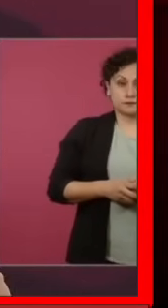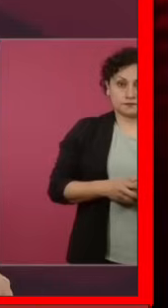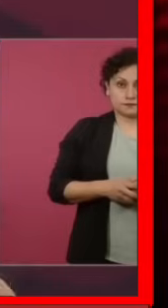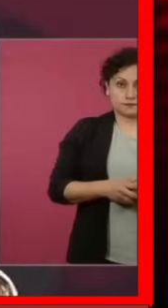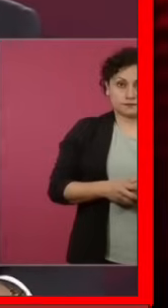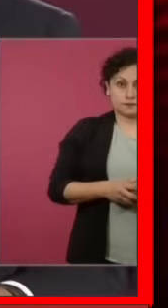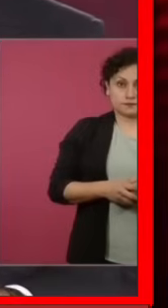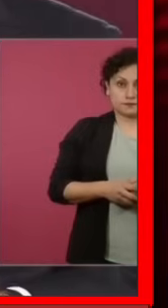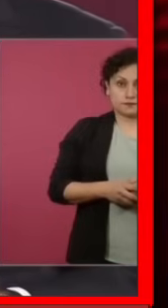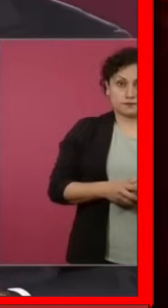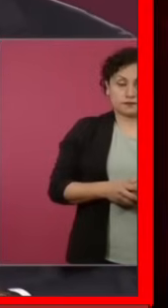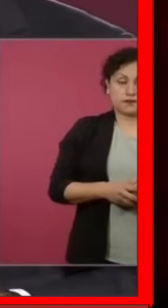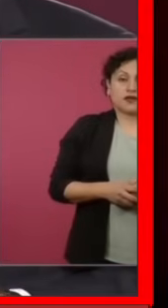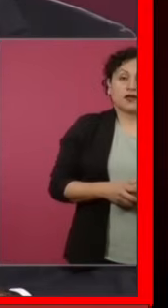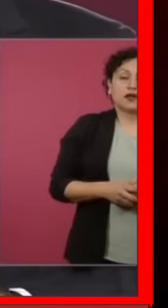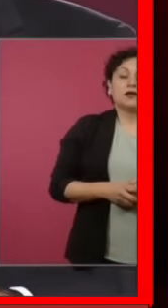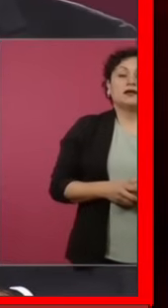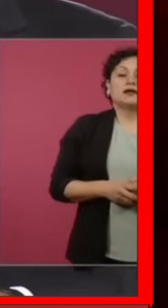un juicio.